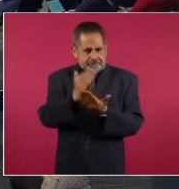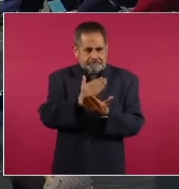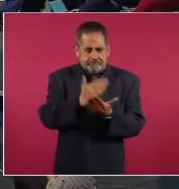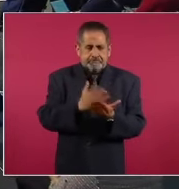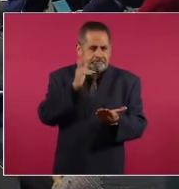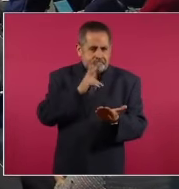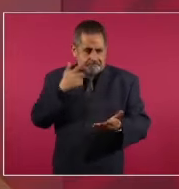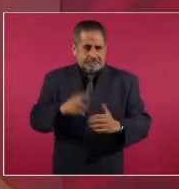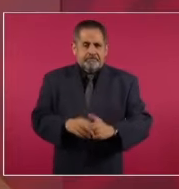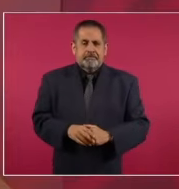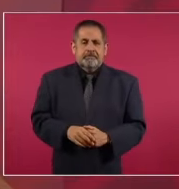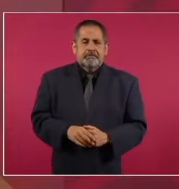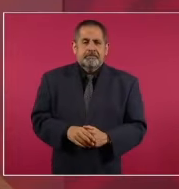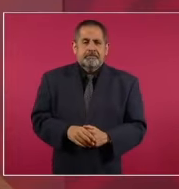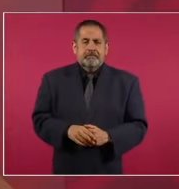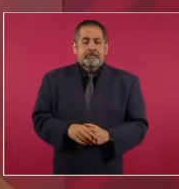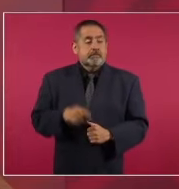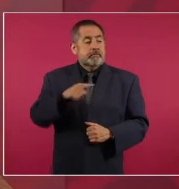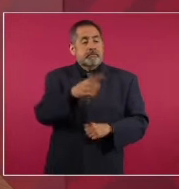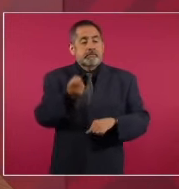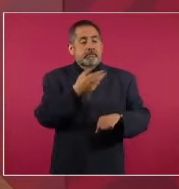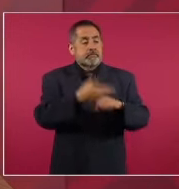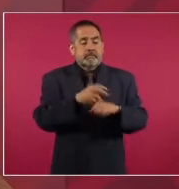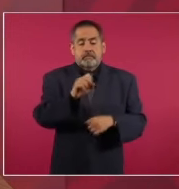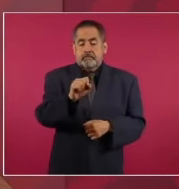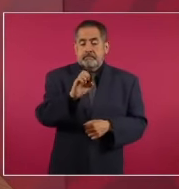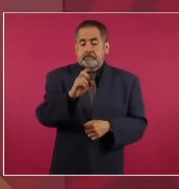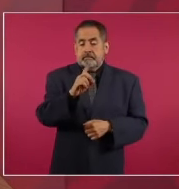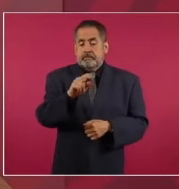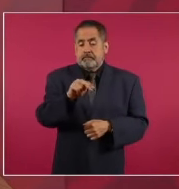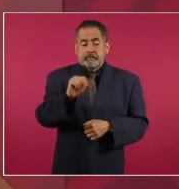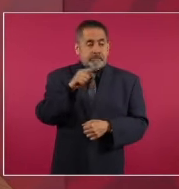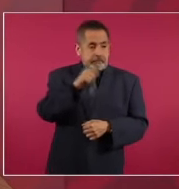decirles, el secretario de la Defensa en ese entonces